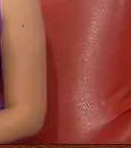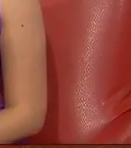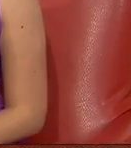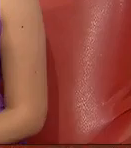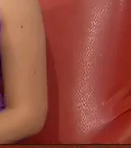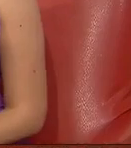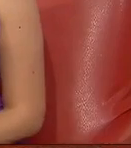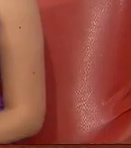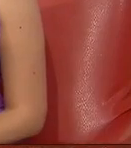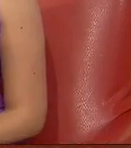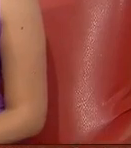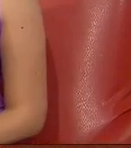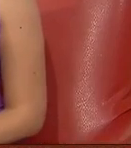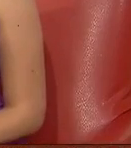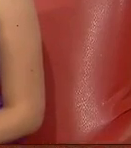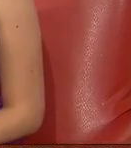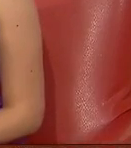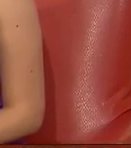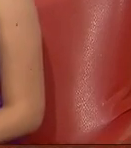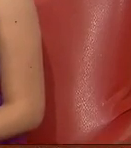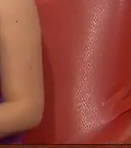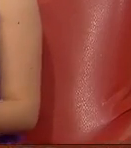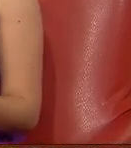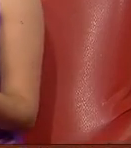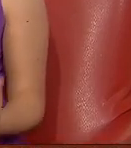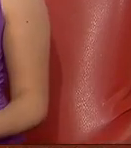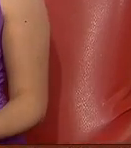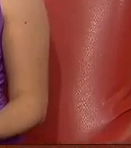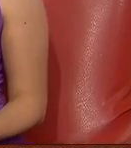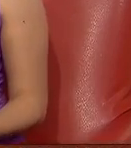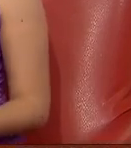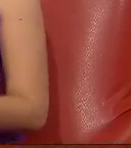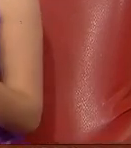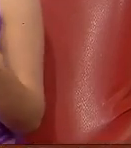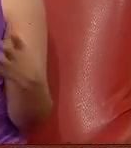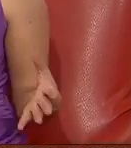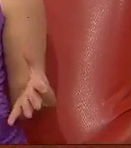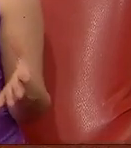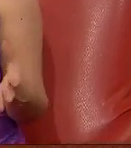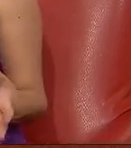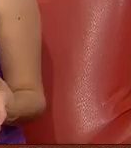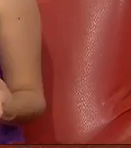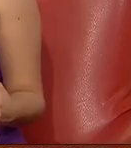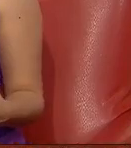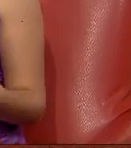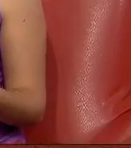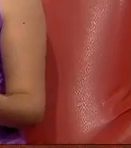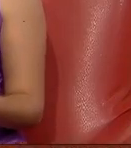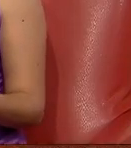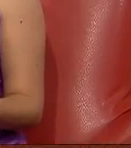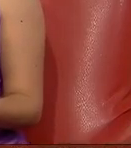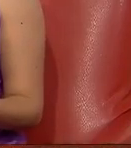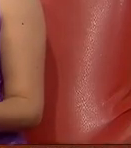de 1.5% más en el viaje, pero que lo que sucedió es que 30,000 personas no pudieron conseguir un